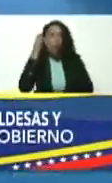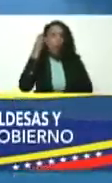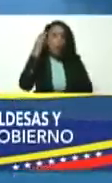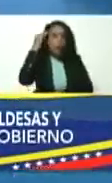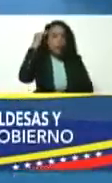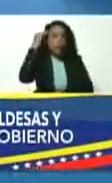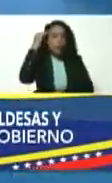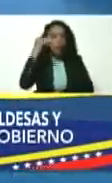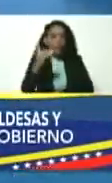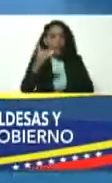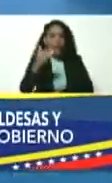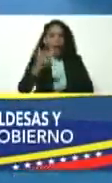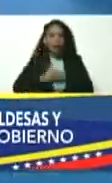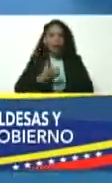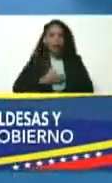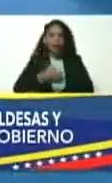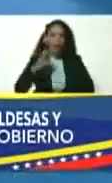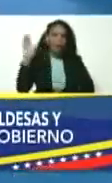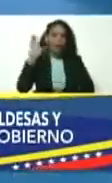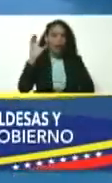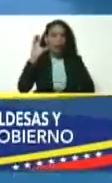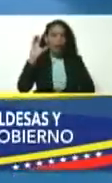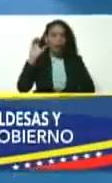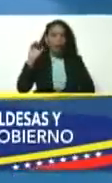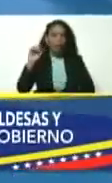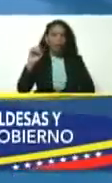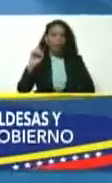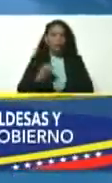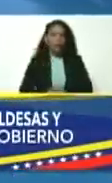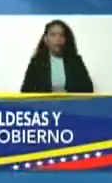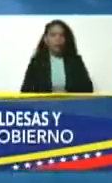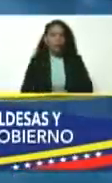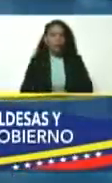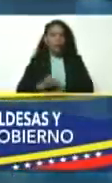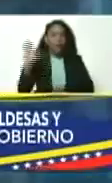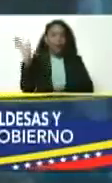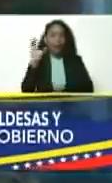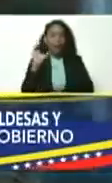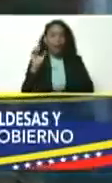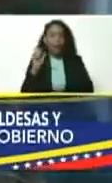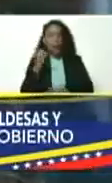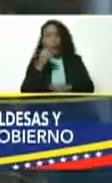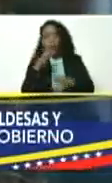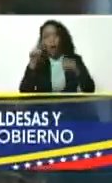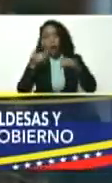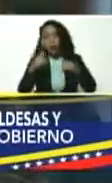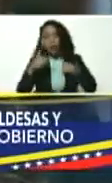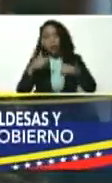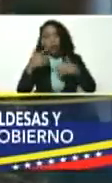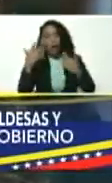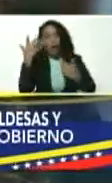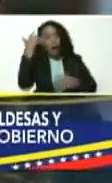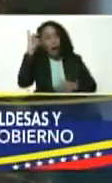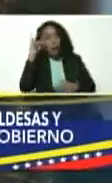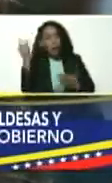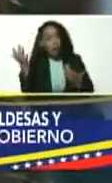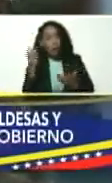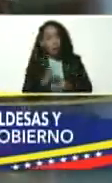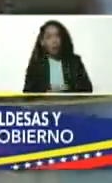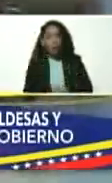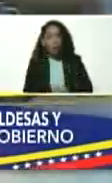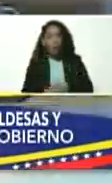riva alcaldesa de la ciudad capital de caracas bueno aquí están los